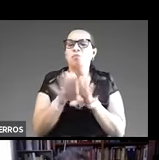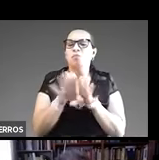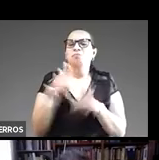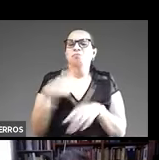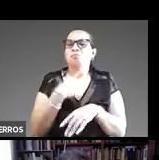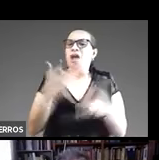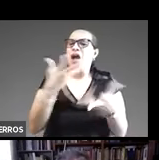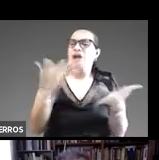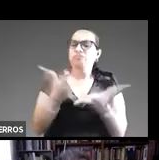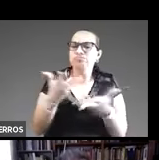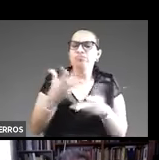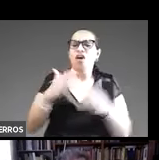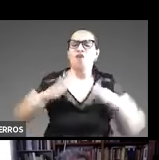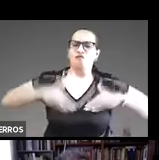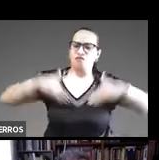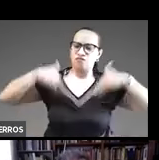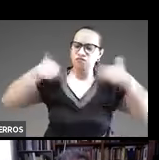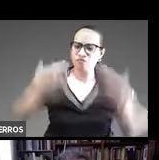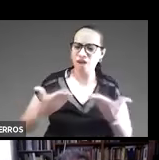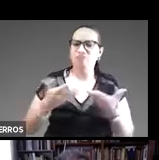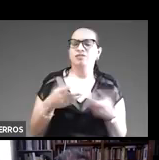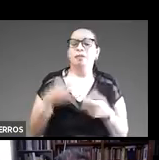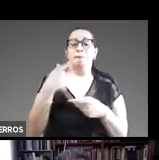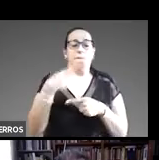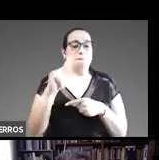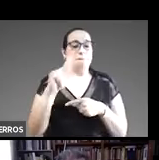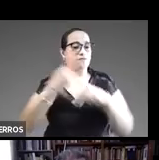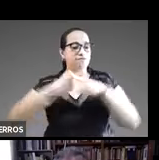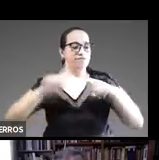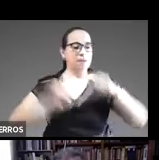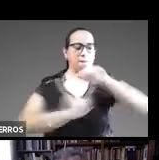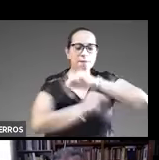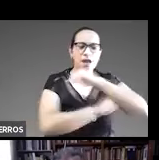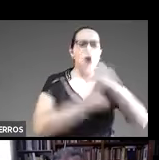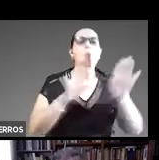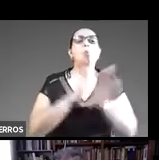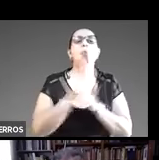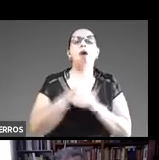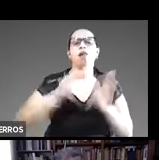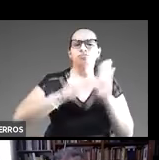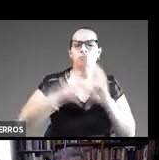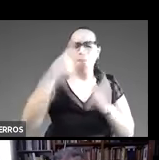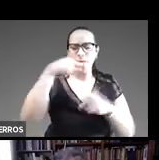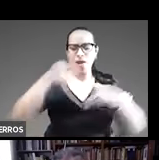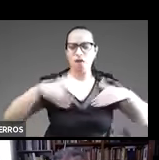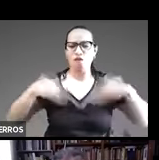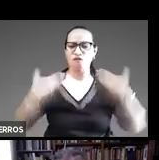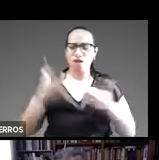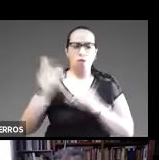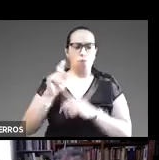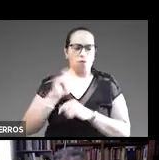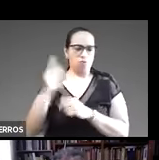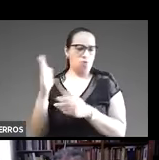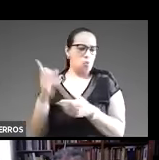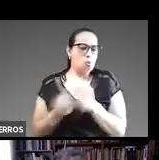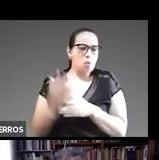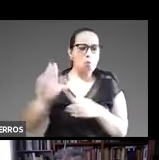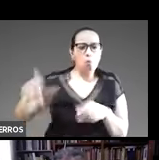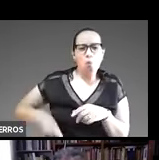confianza. Pero a diferencia de los pilares, la estrategia de generar confianza es que llega un gobierno que se